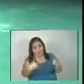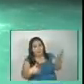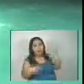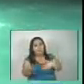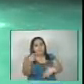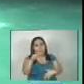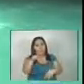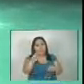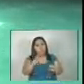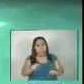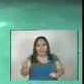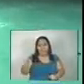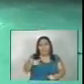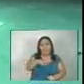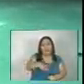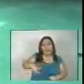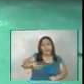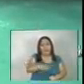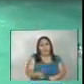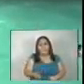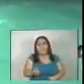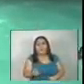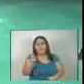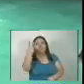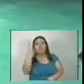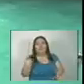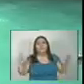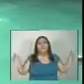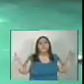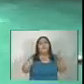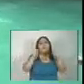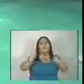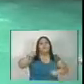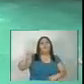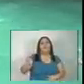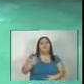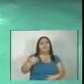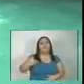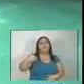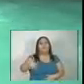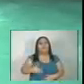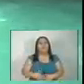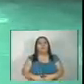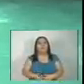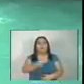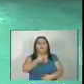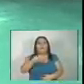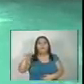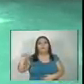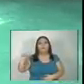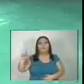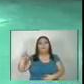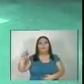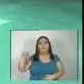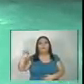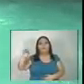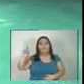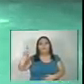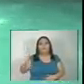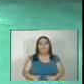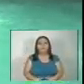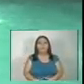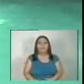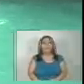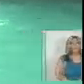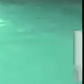está hecha para que se acerque en estas próximas fechas para recibir el Año Nuevo. Aldair Tadeo, Noticiero Hechos.